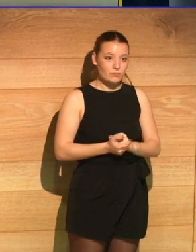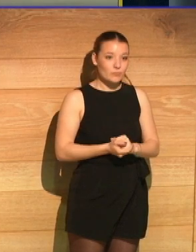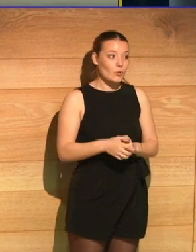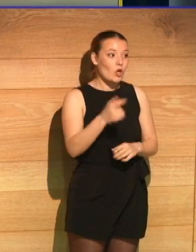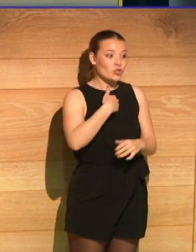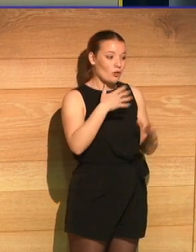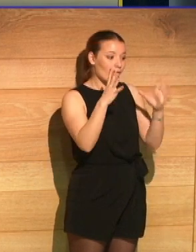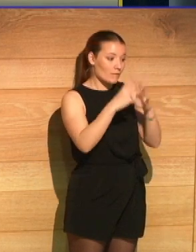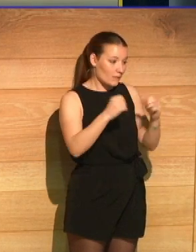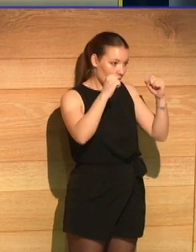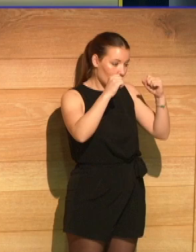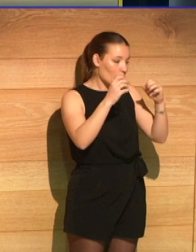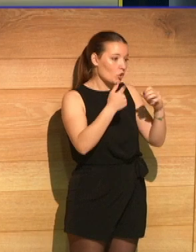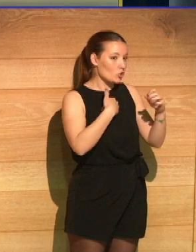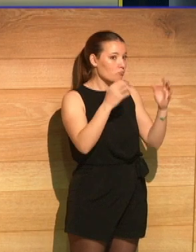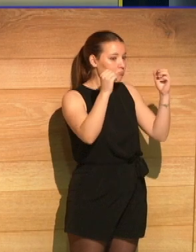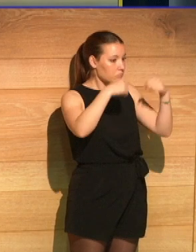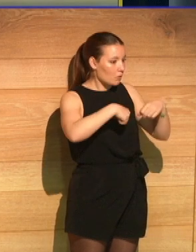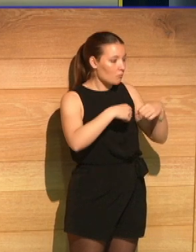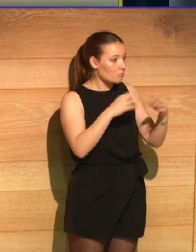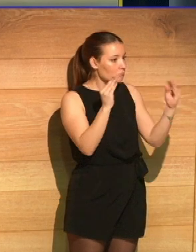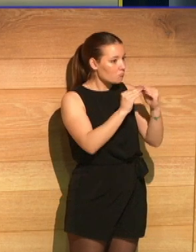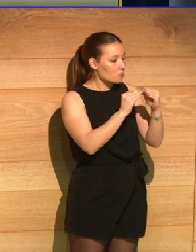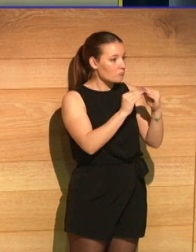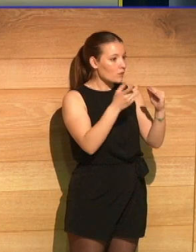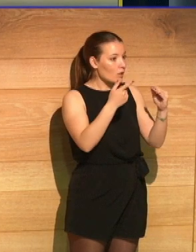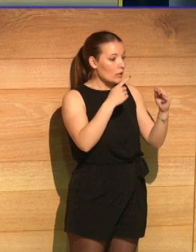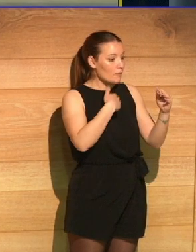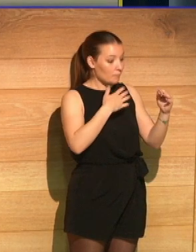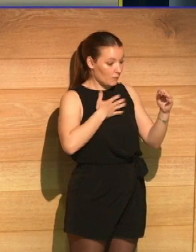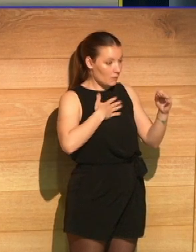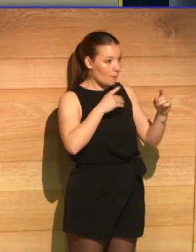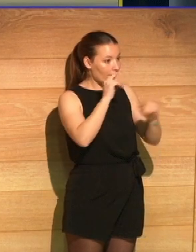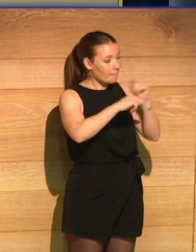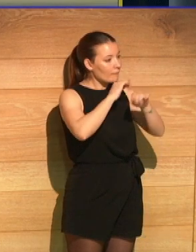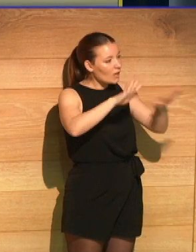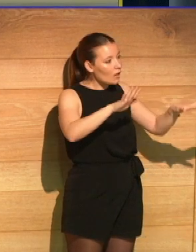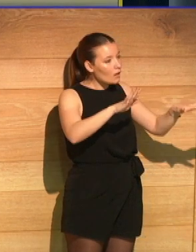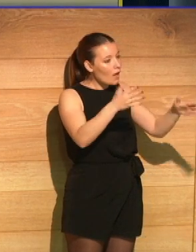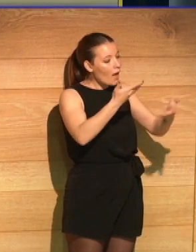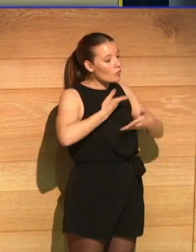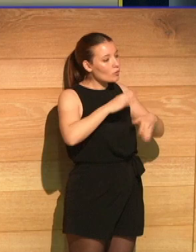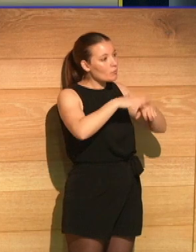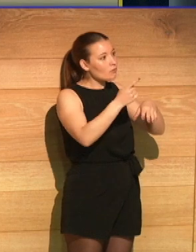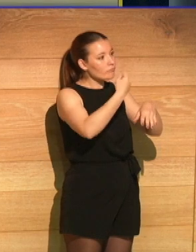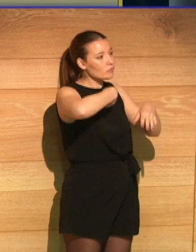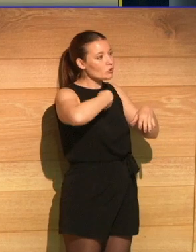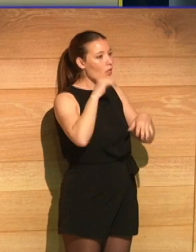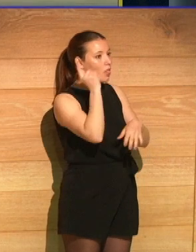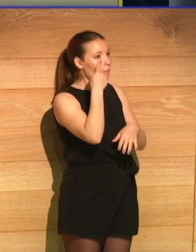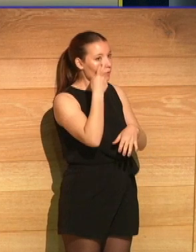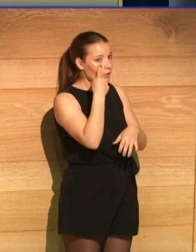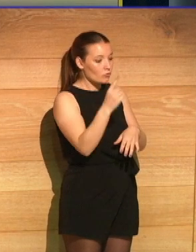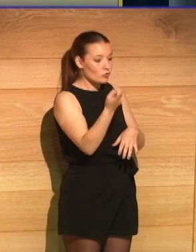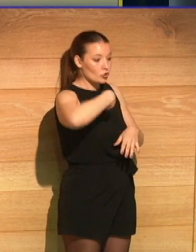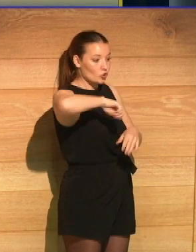Totalmente de acuerdo. A mí la pandemia lo que me ha hecho darme cuenta es de que somos capaces de cambiar nuestra forma de